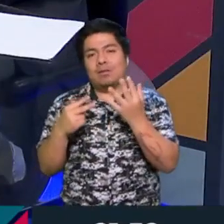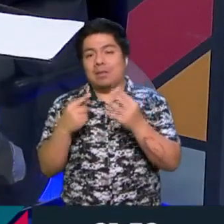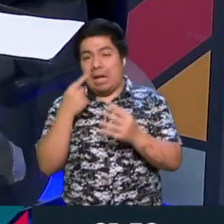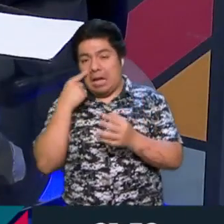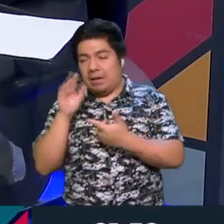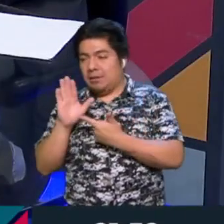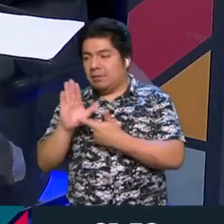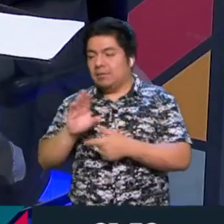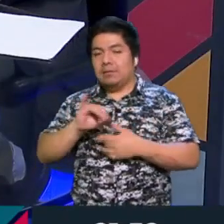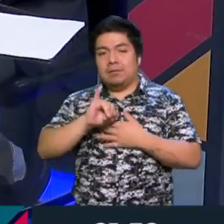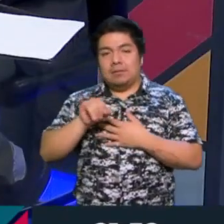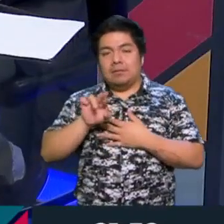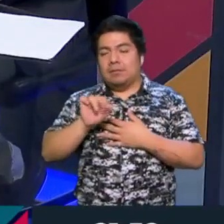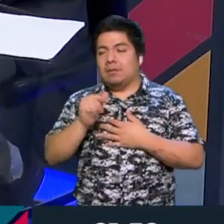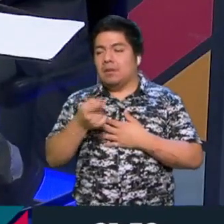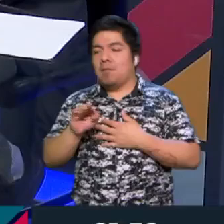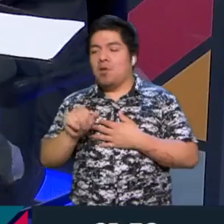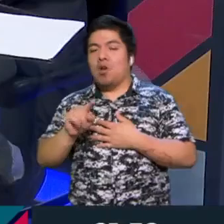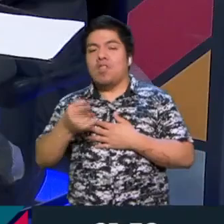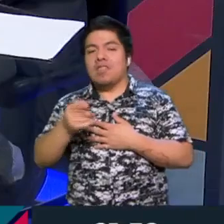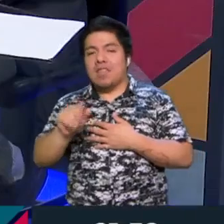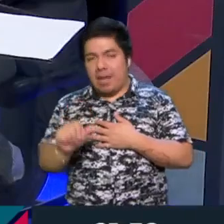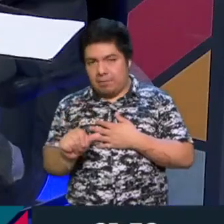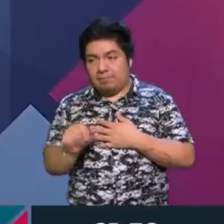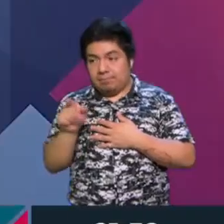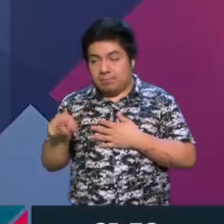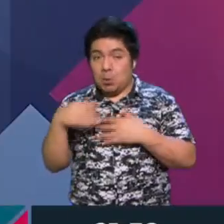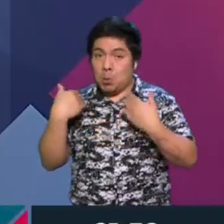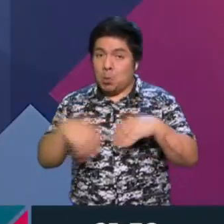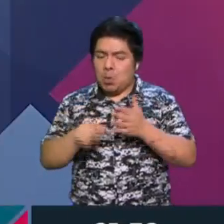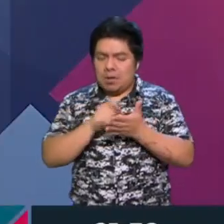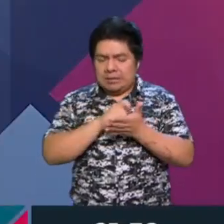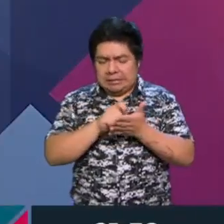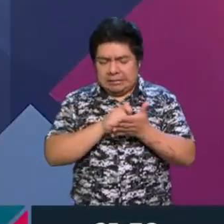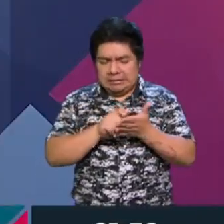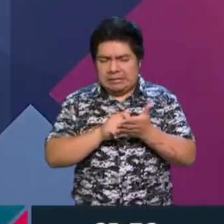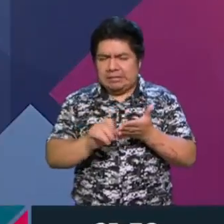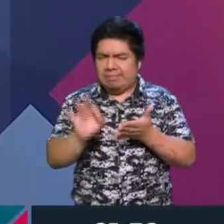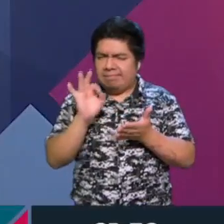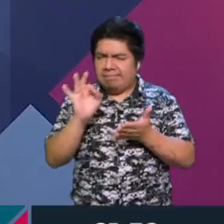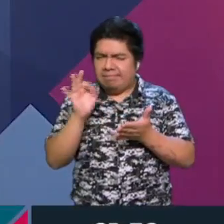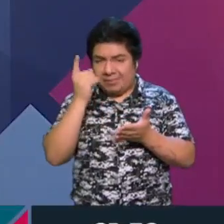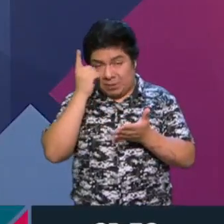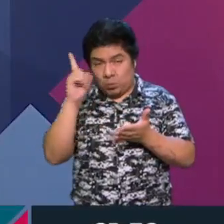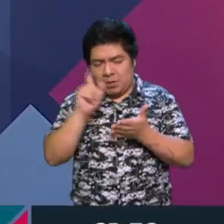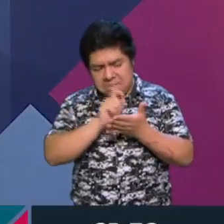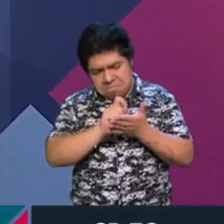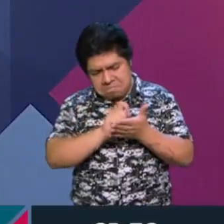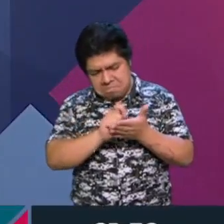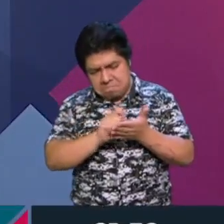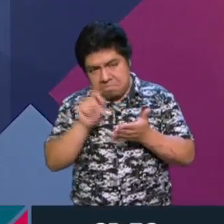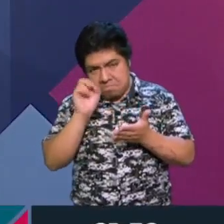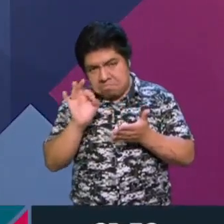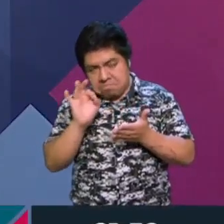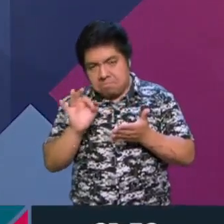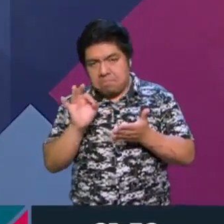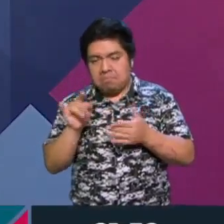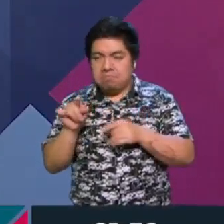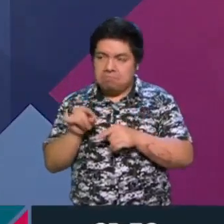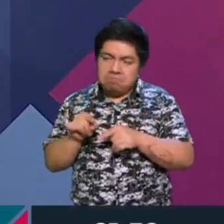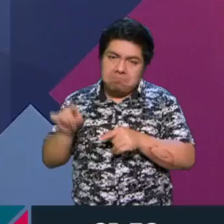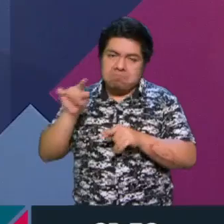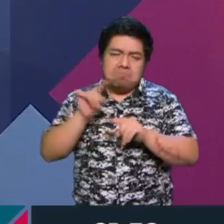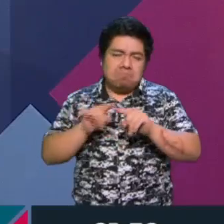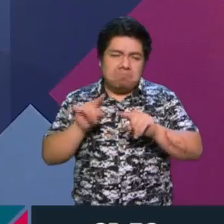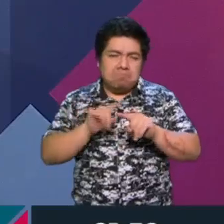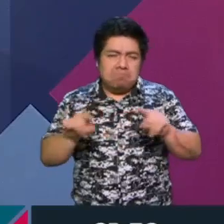de Jorge Ibargüengoitia. Es un gran autor, un autor que de alguna manera, entre su